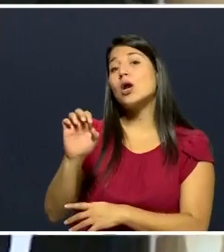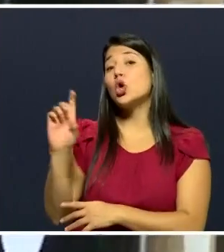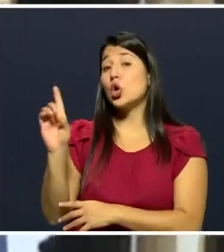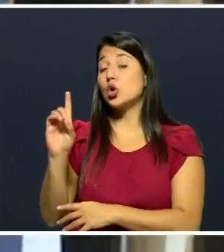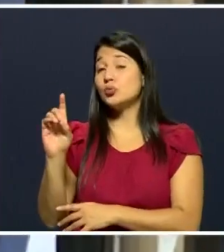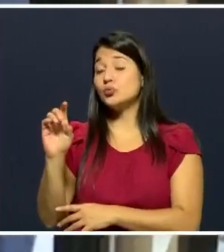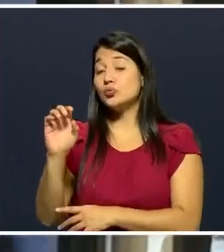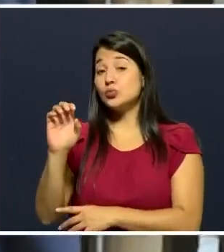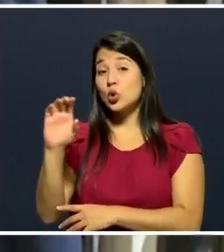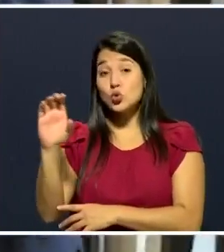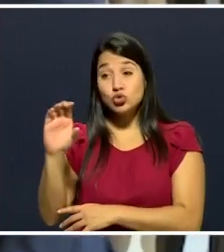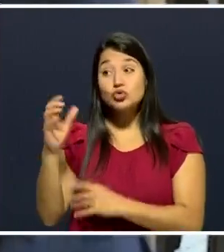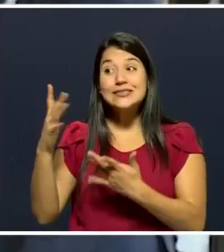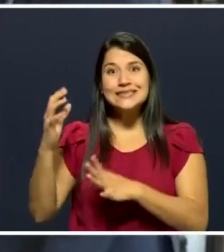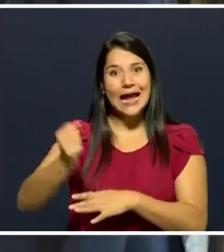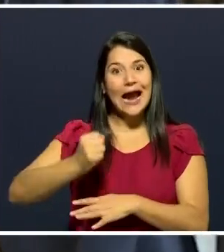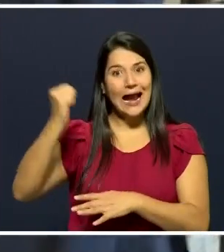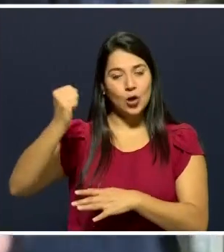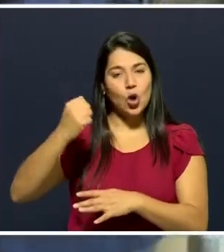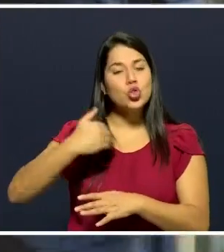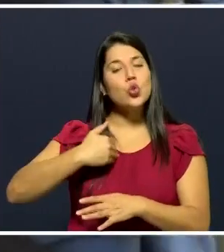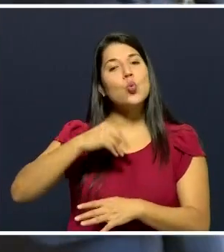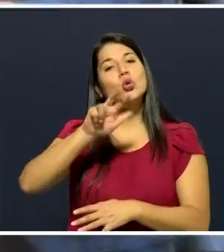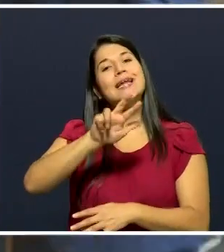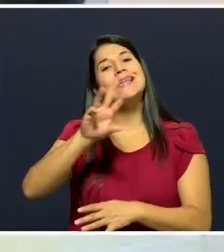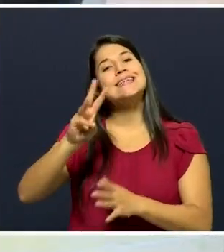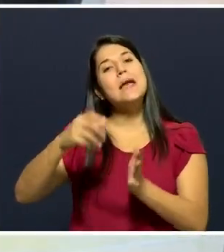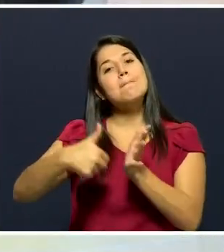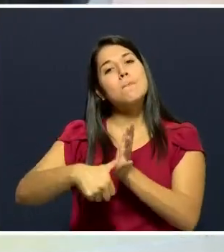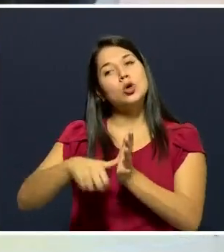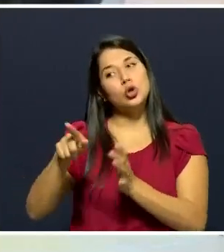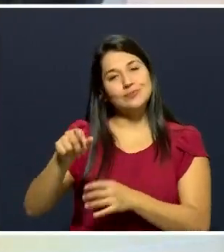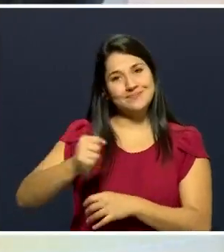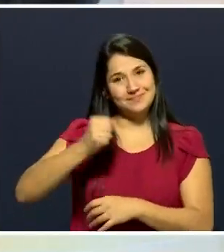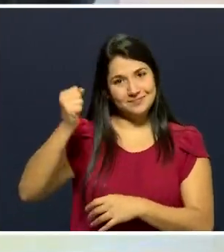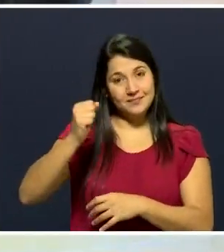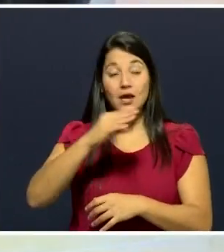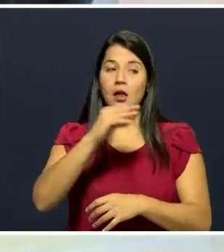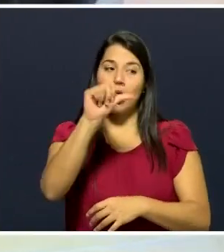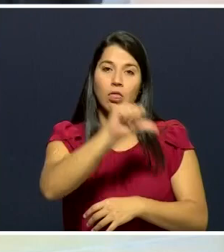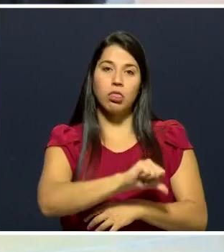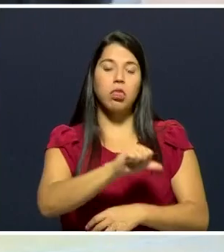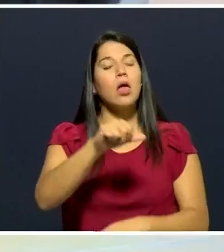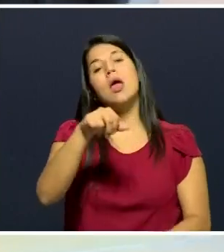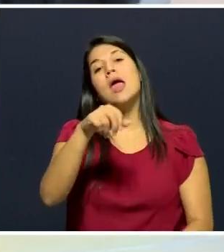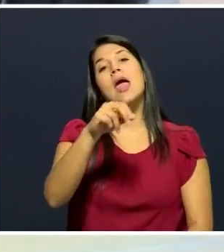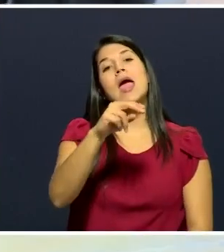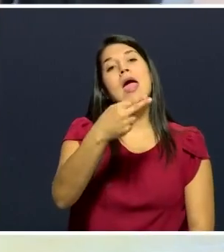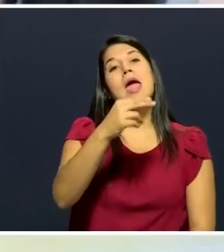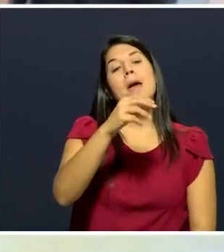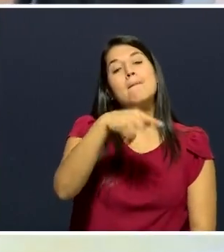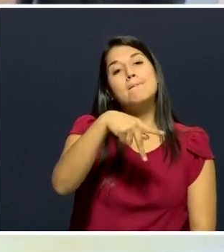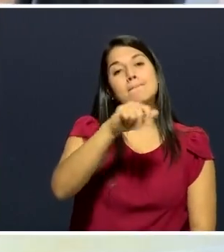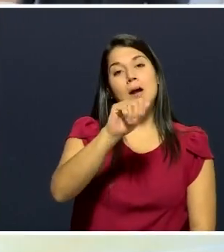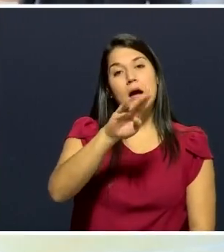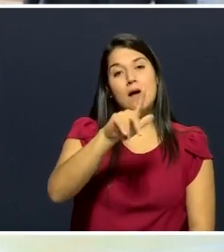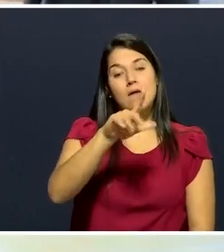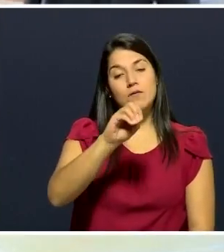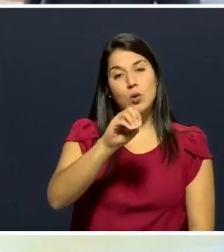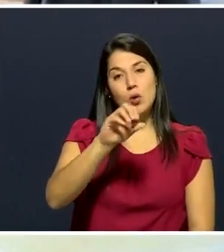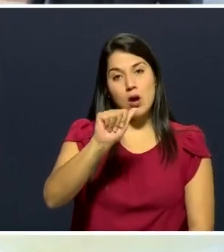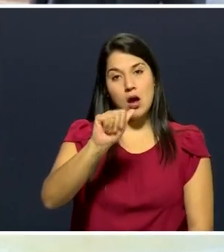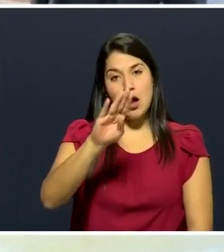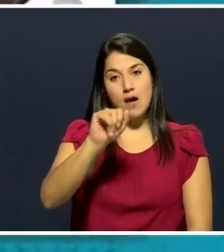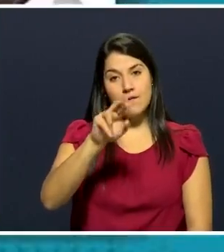Congreso con 36 votos a su favor, superando la nominación de Pablo Heriberto Abarca de la Unidad Social Cristiana y de José María Villalta